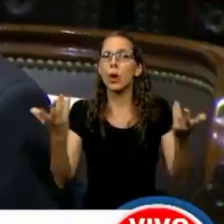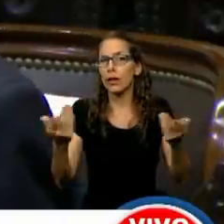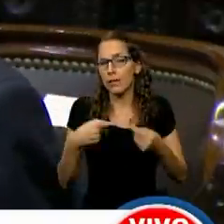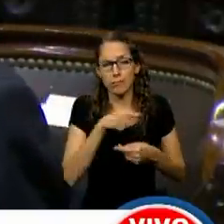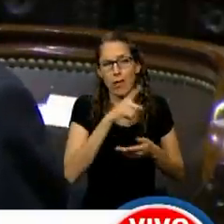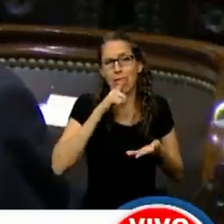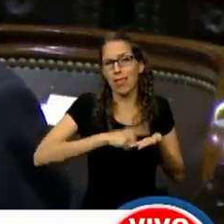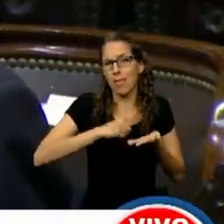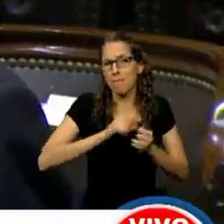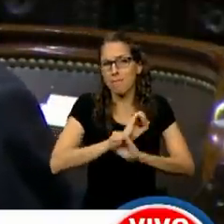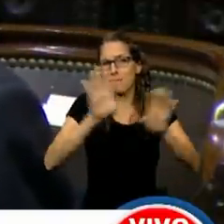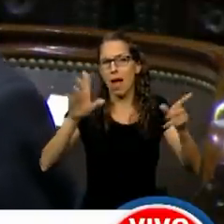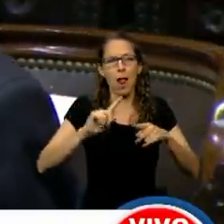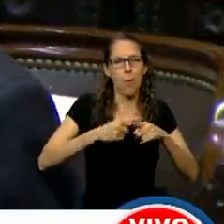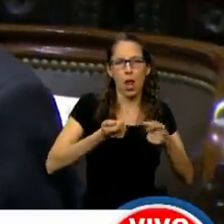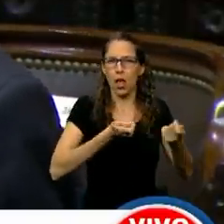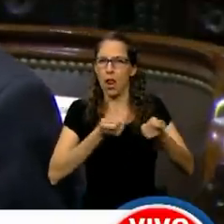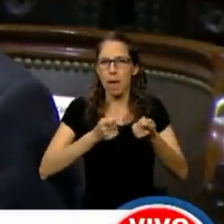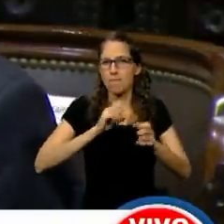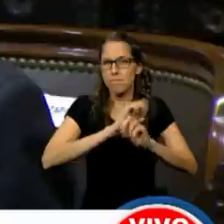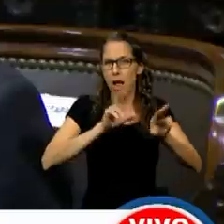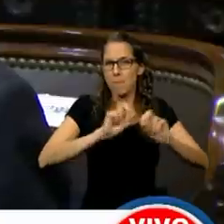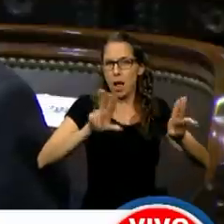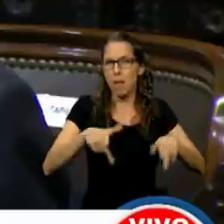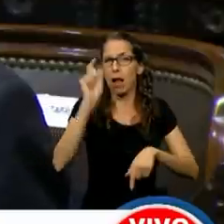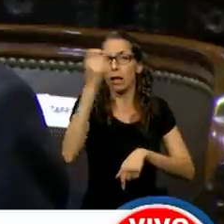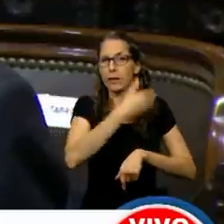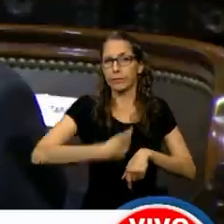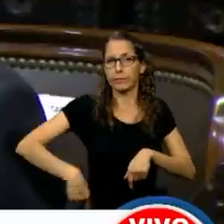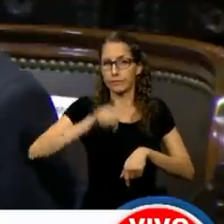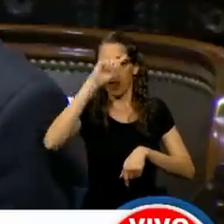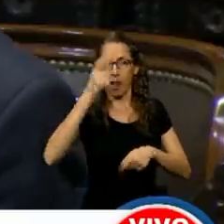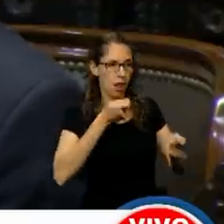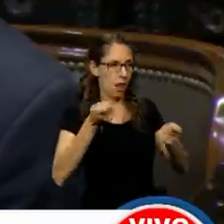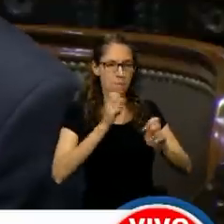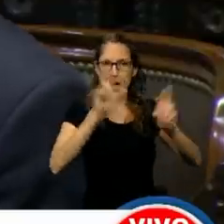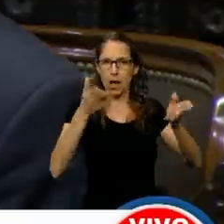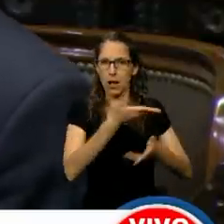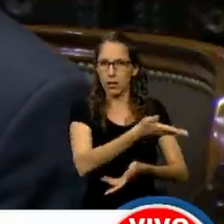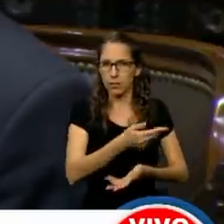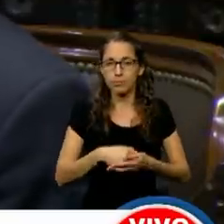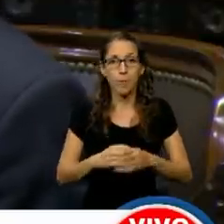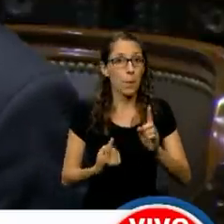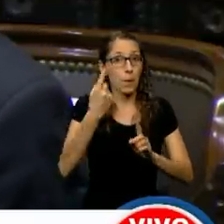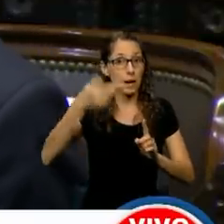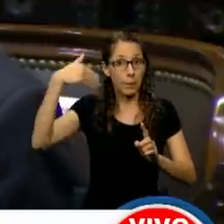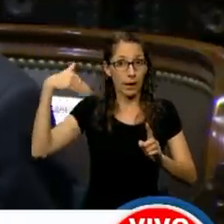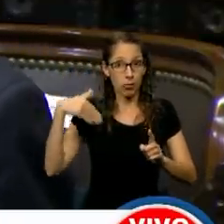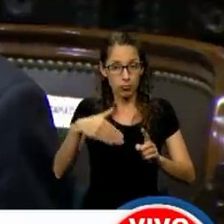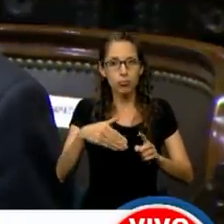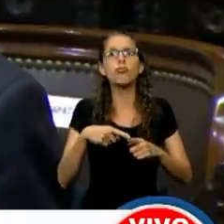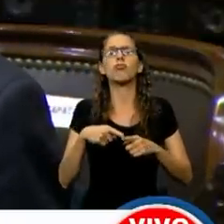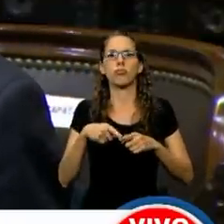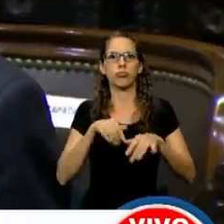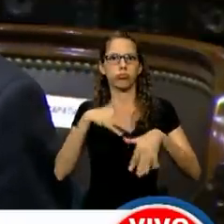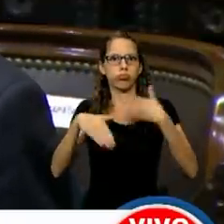políticas más las decisiones que se toman de la administración del estado las primeras que surgieron que avanzaron